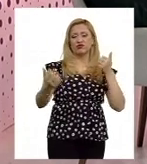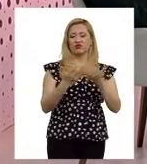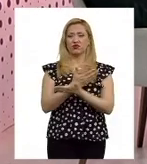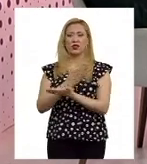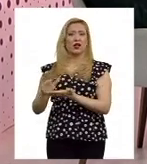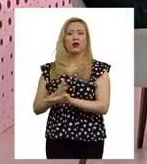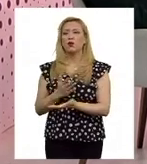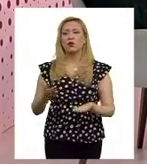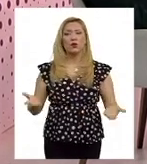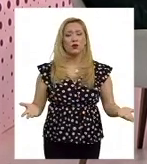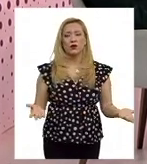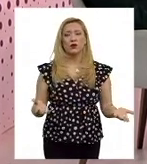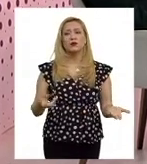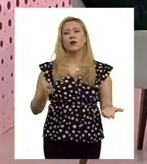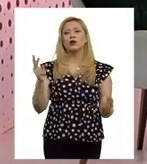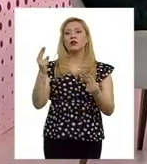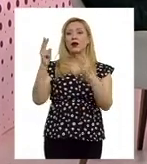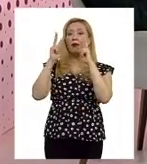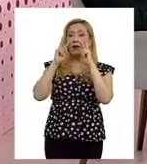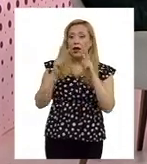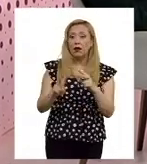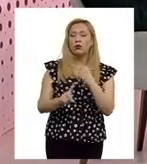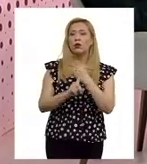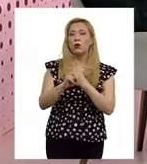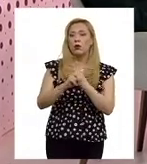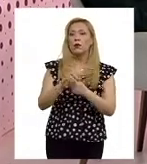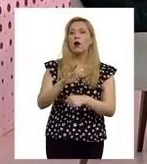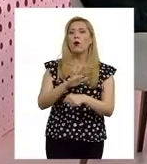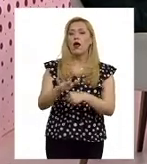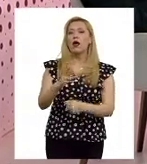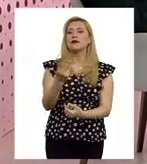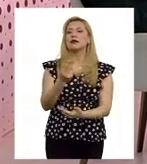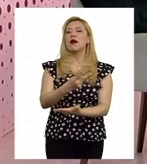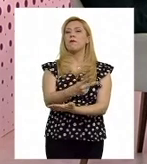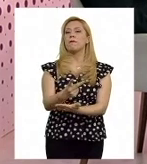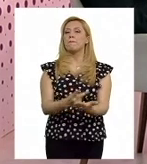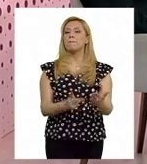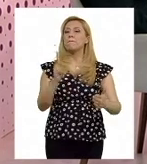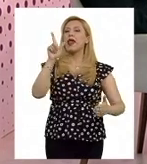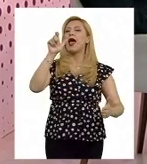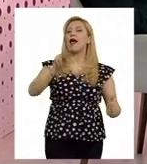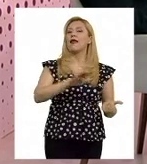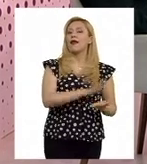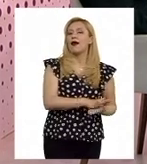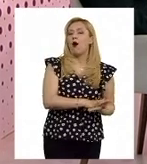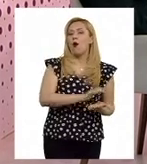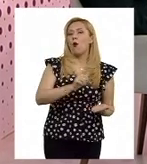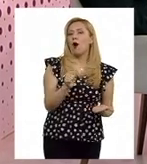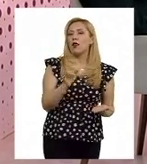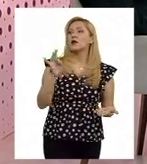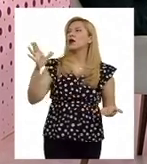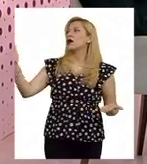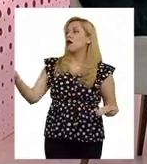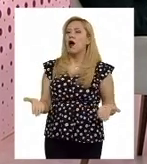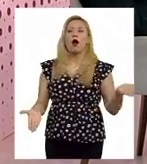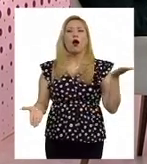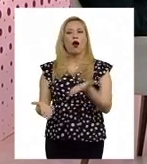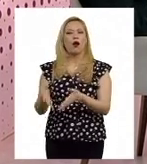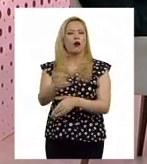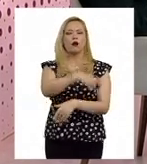las dificultades y las realidades, puede generar situaciones que después es más